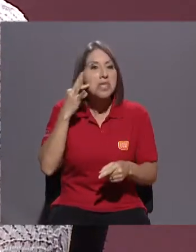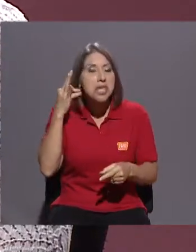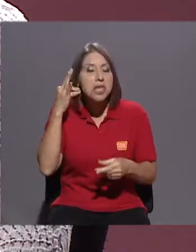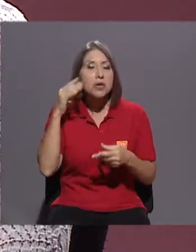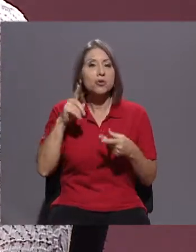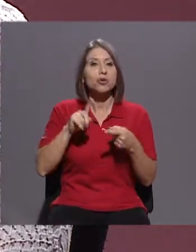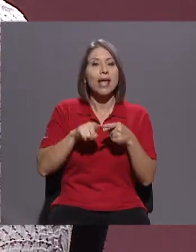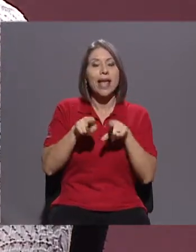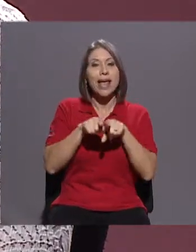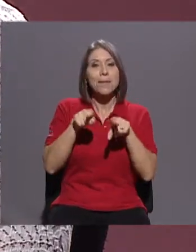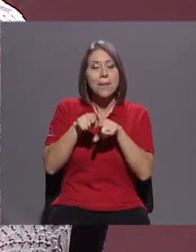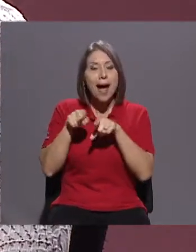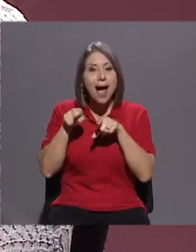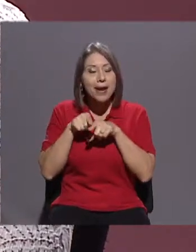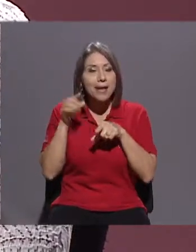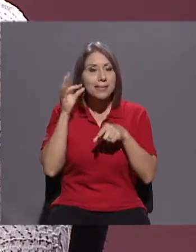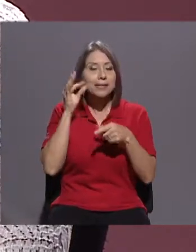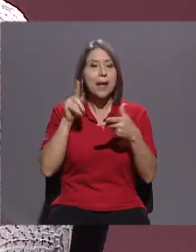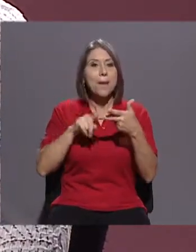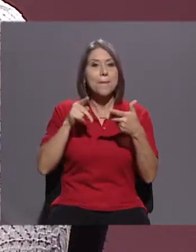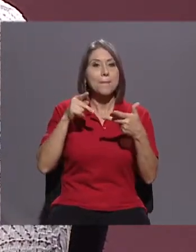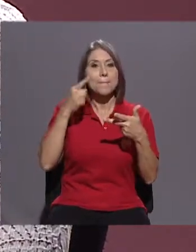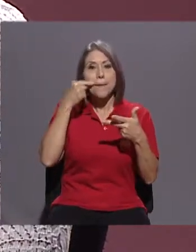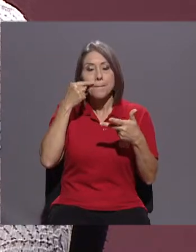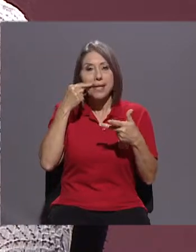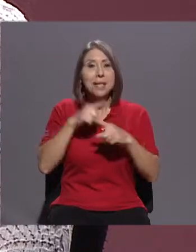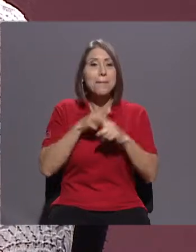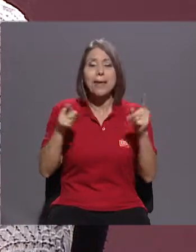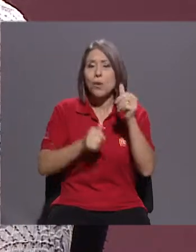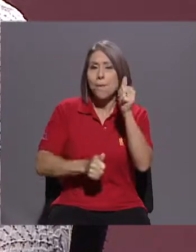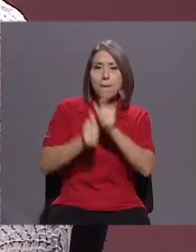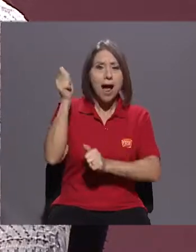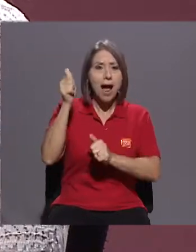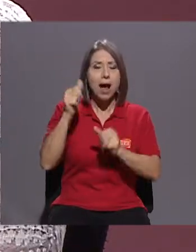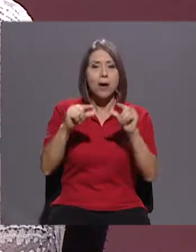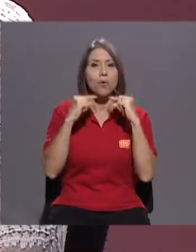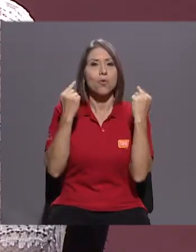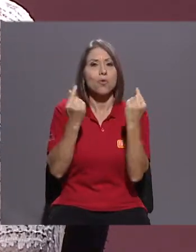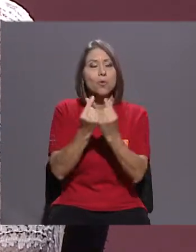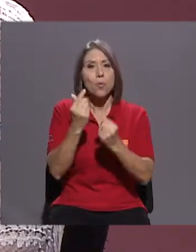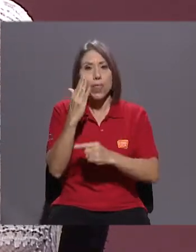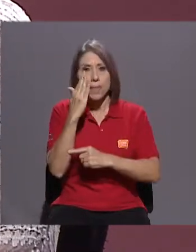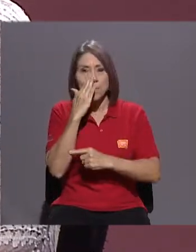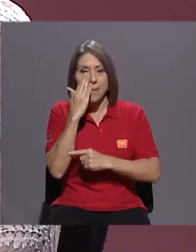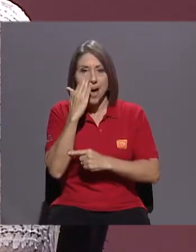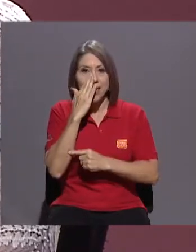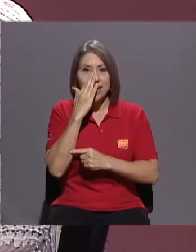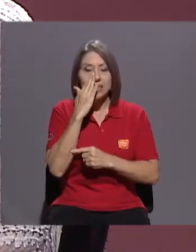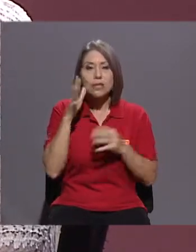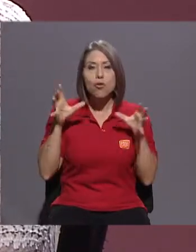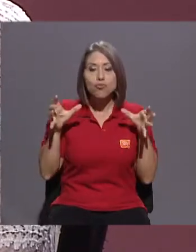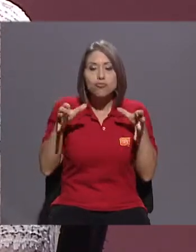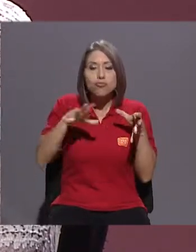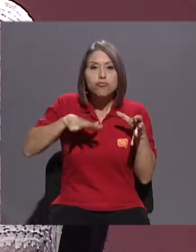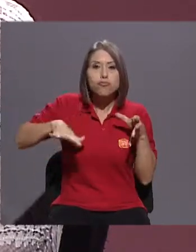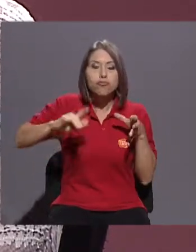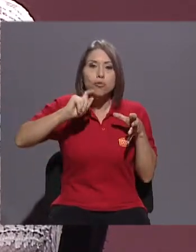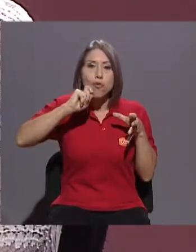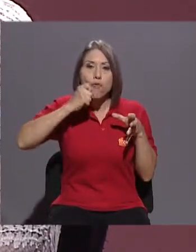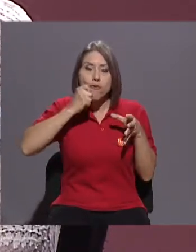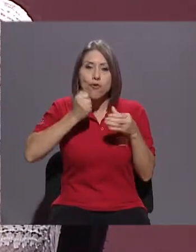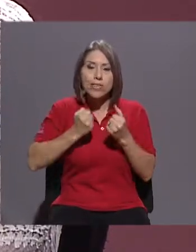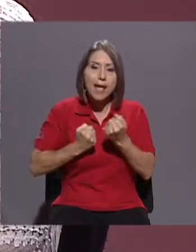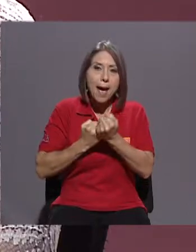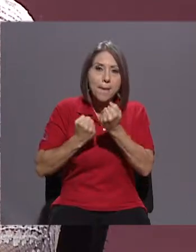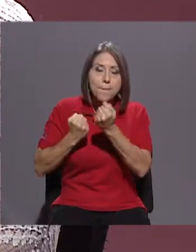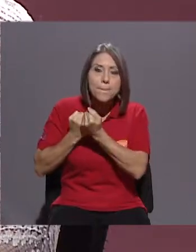hermanas Tenemos papás Pero mayormente Somos un grupo De madres En un espacio Confidencial De